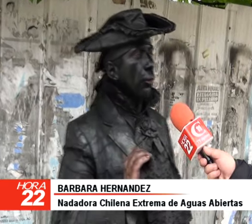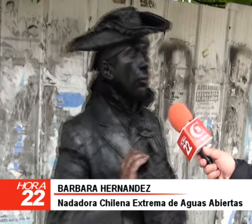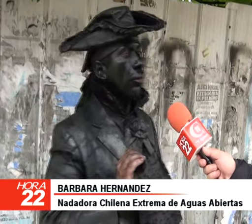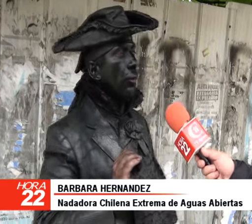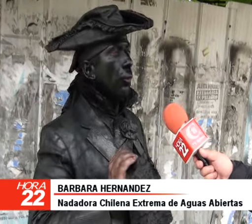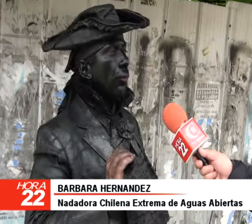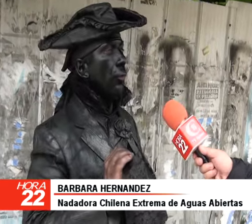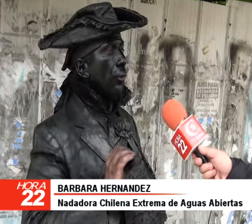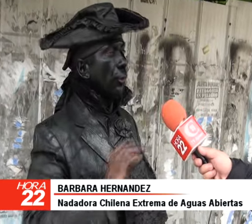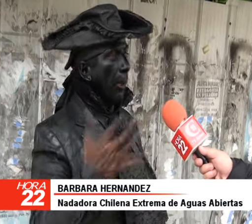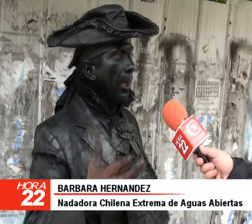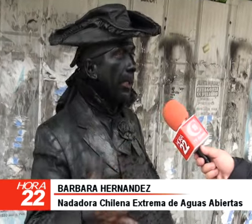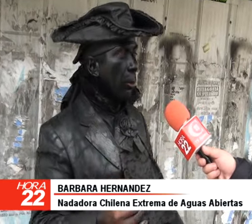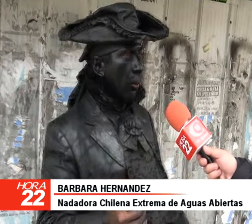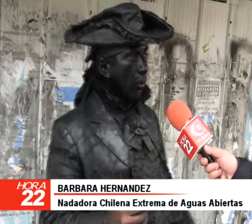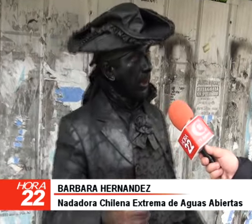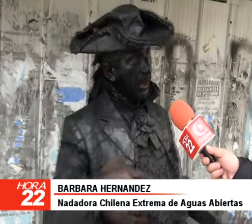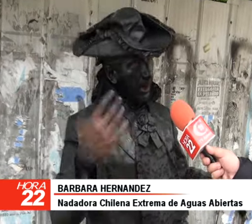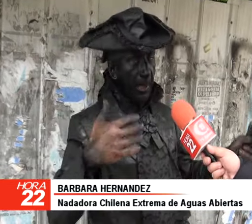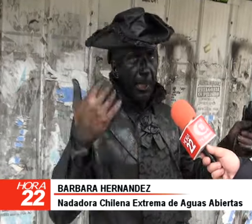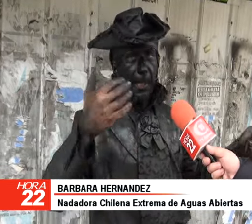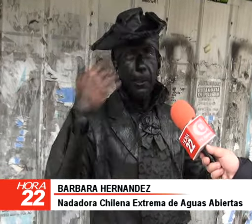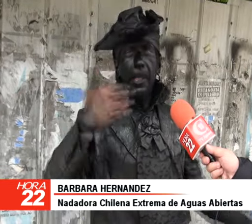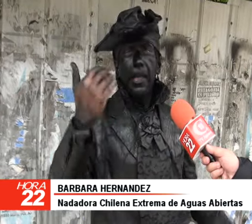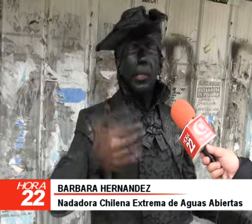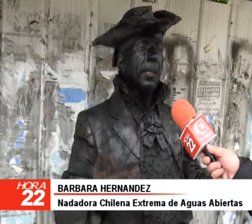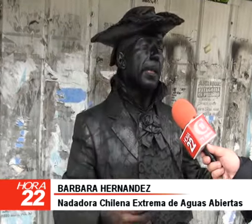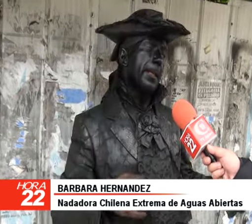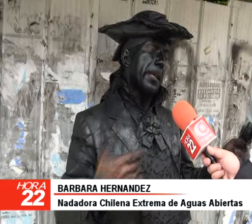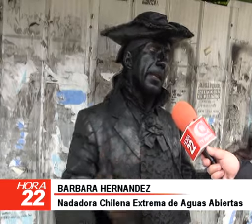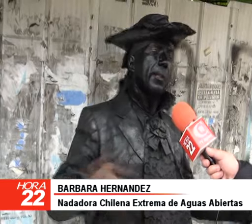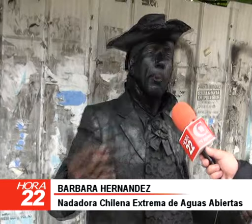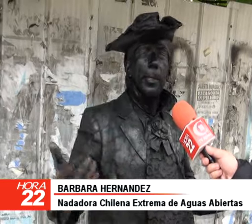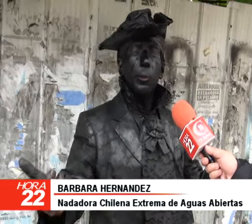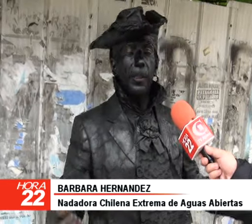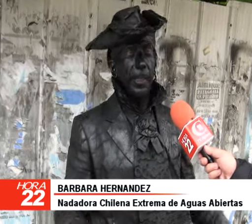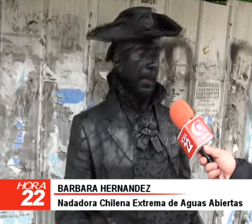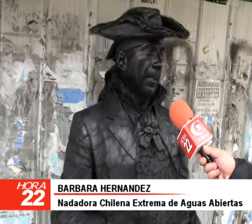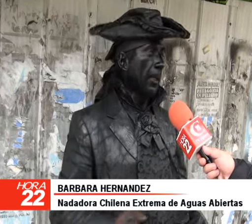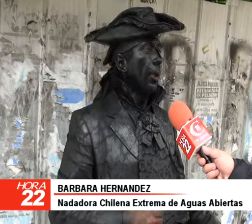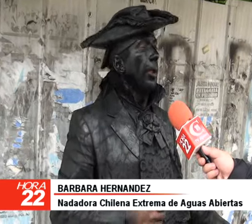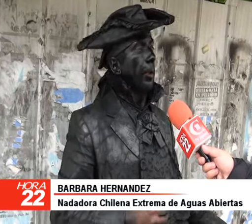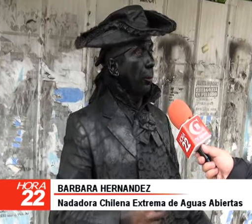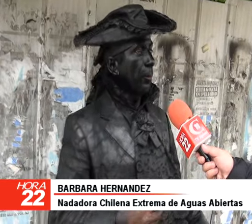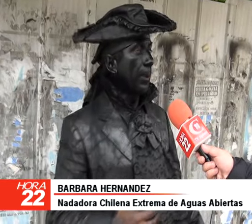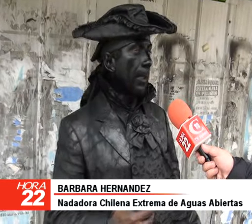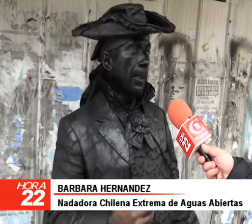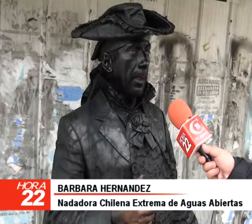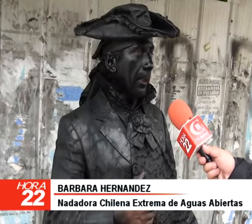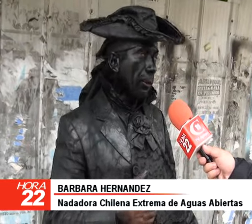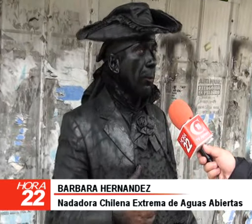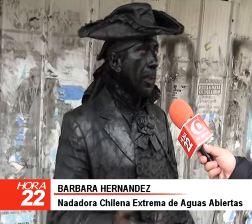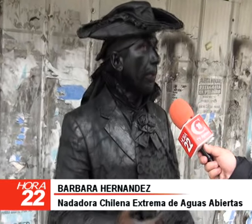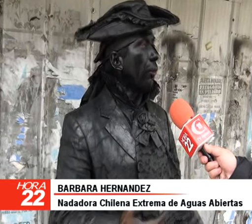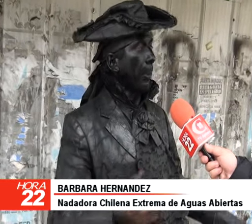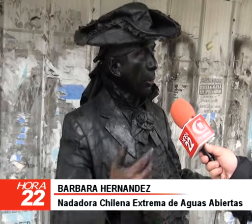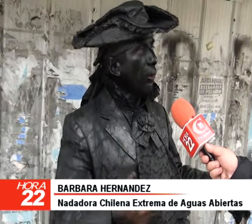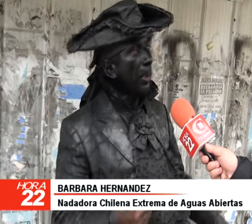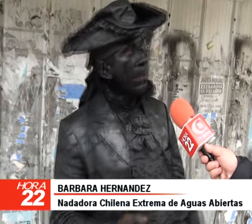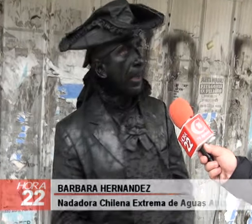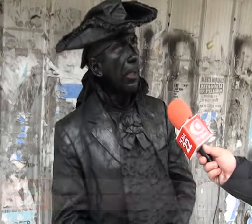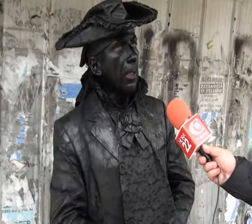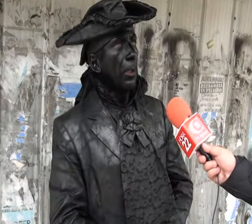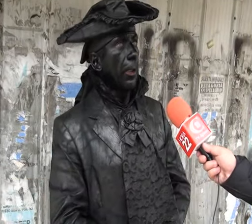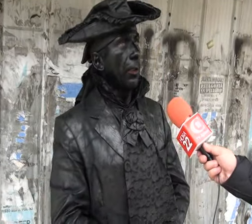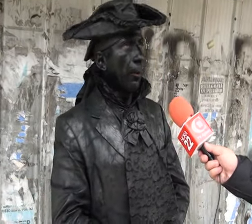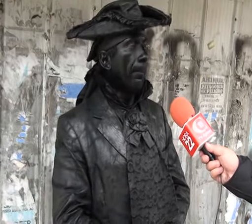que son alérgicos y hay gente que le echa y se puede intoxicar. Entonces, eso no voy a decirlo, pero sí lo